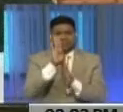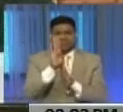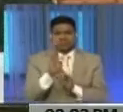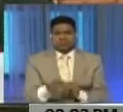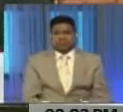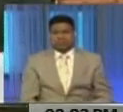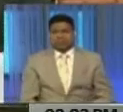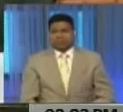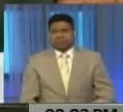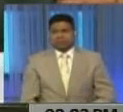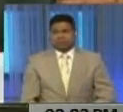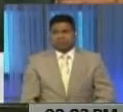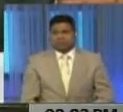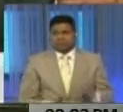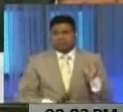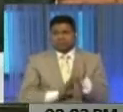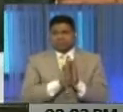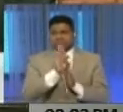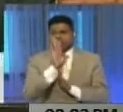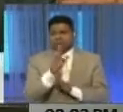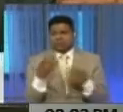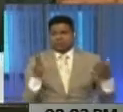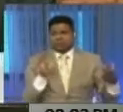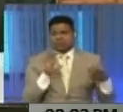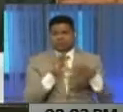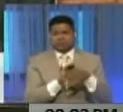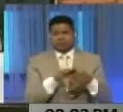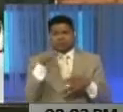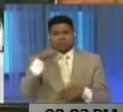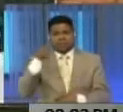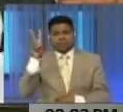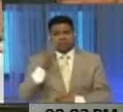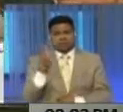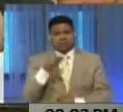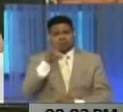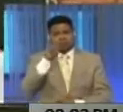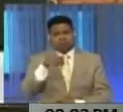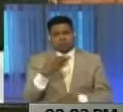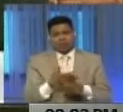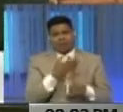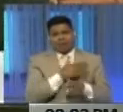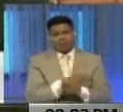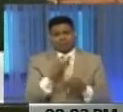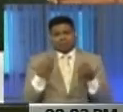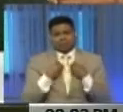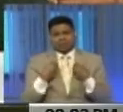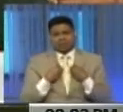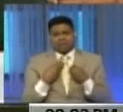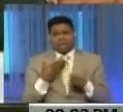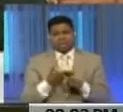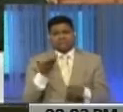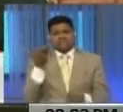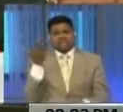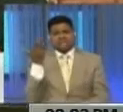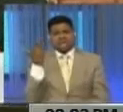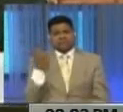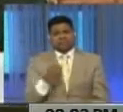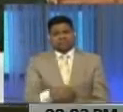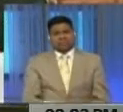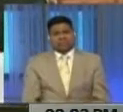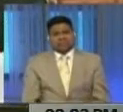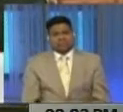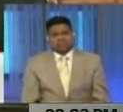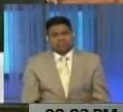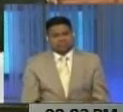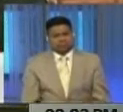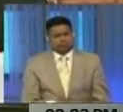para el desarrollo de beneficio mutuo. En Venezuela, como nunca antes en la vida, ni antes,